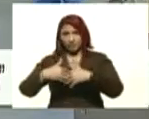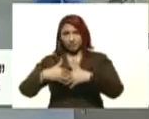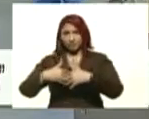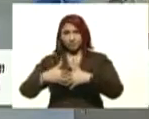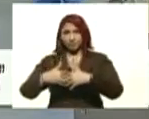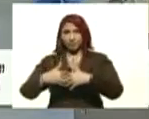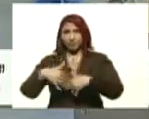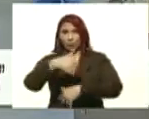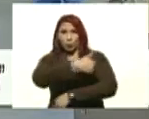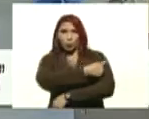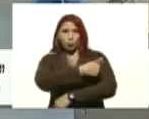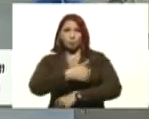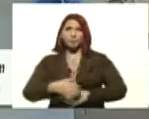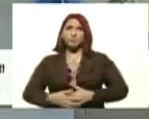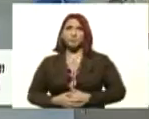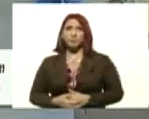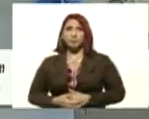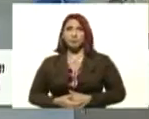de jeringa.